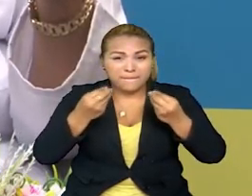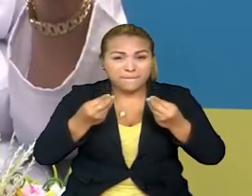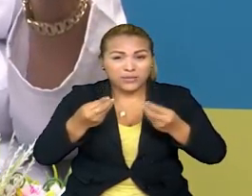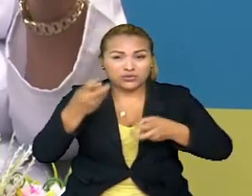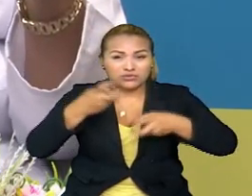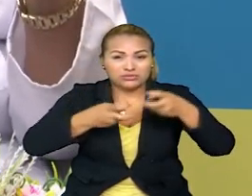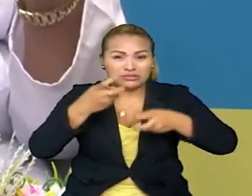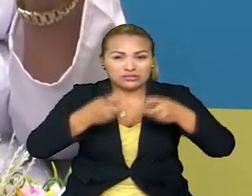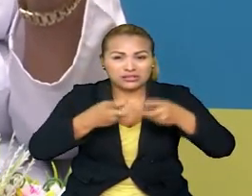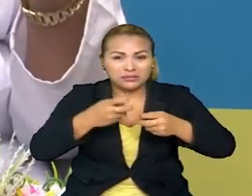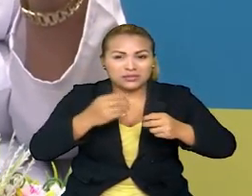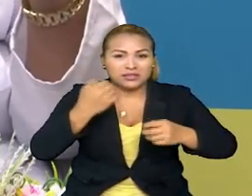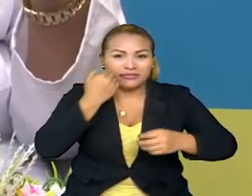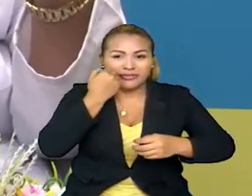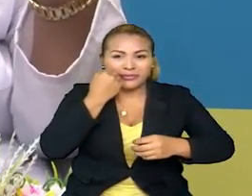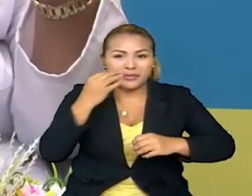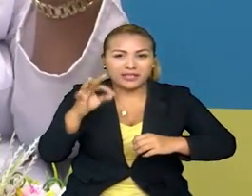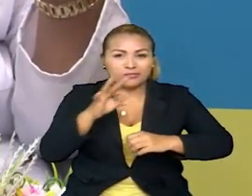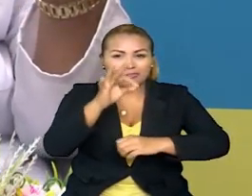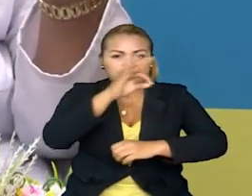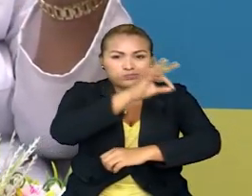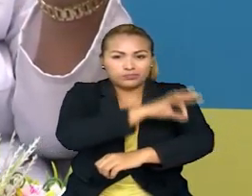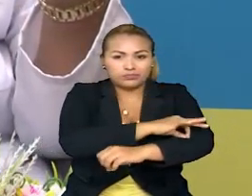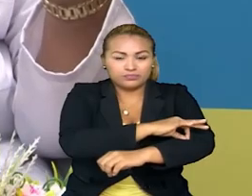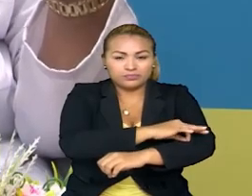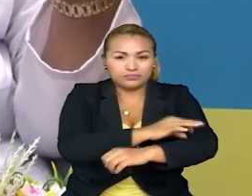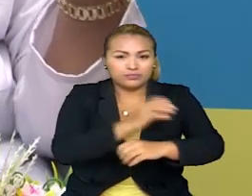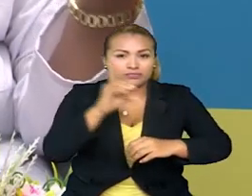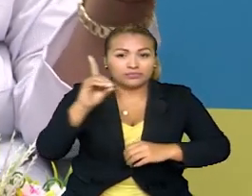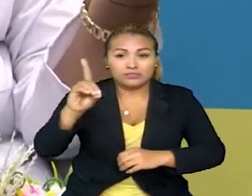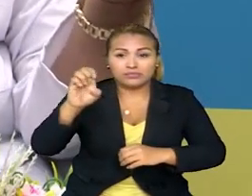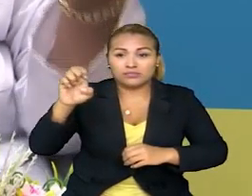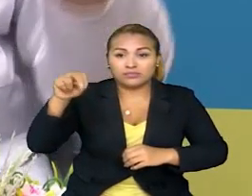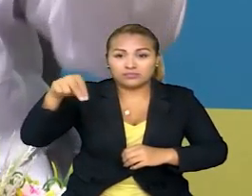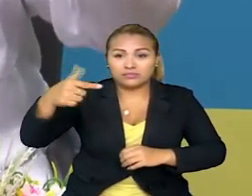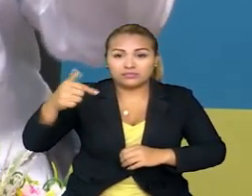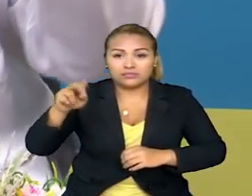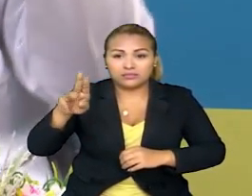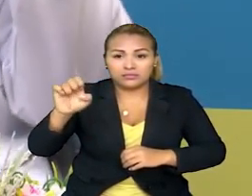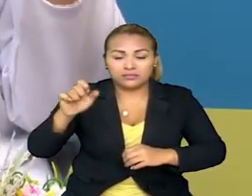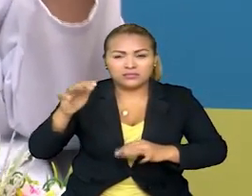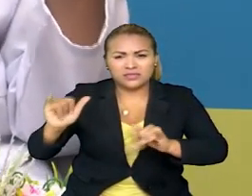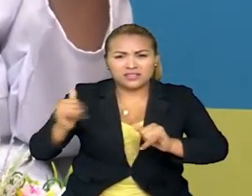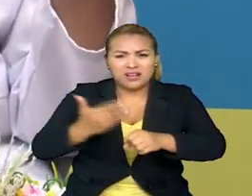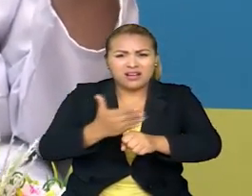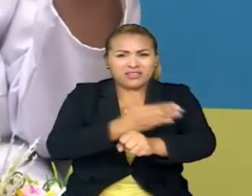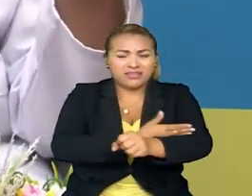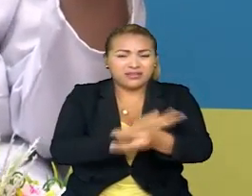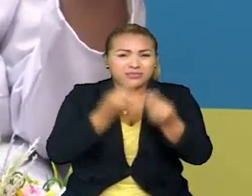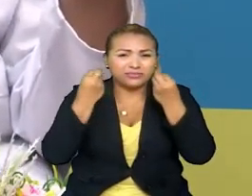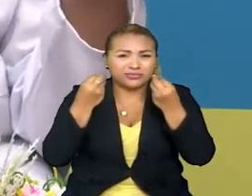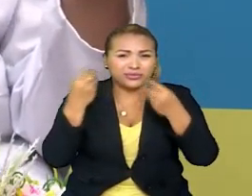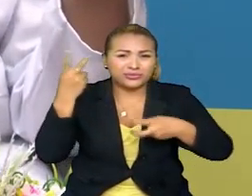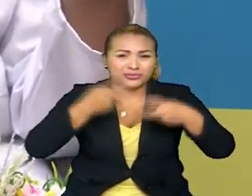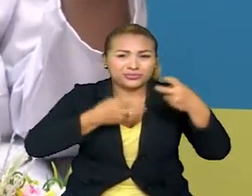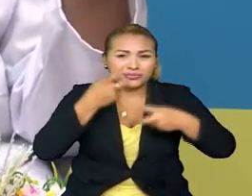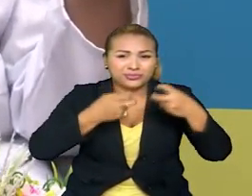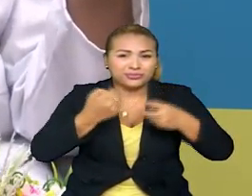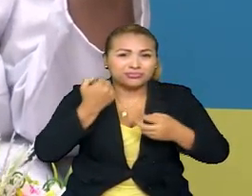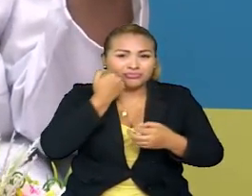nosotros hemos tenido hemos llegado a tener brotes en años anteriores de chikungunya recordemos que para el año